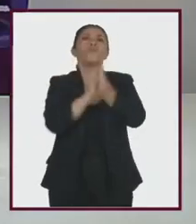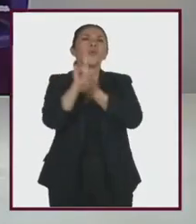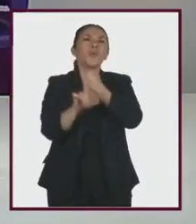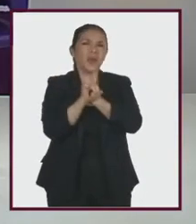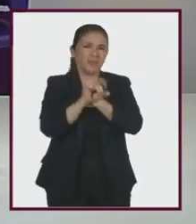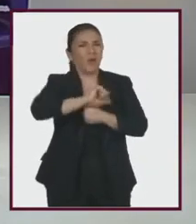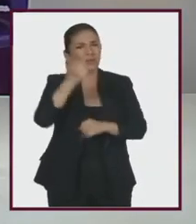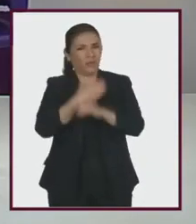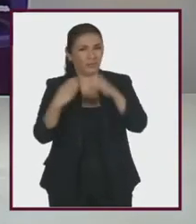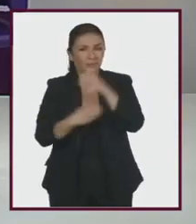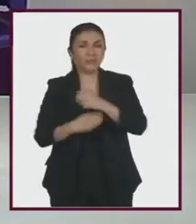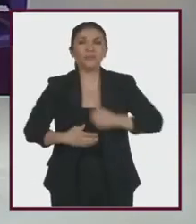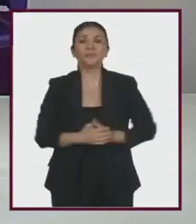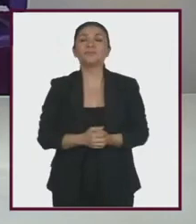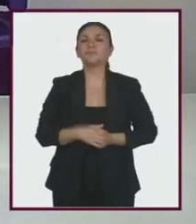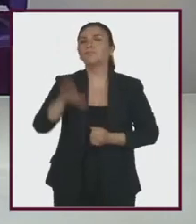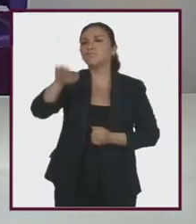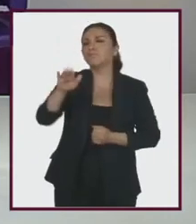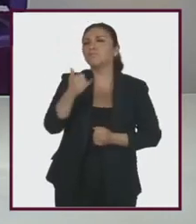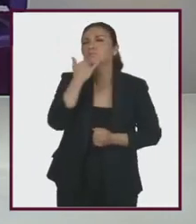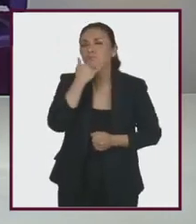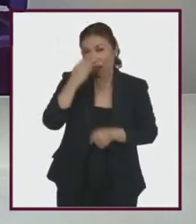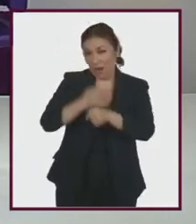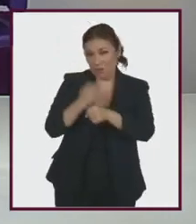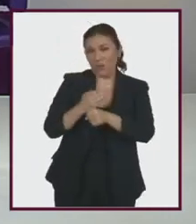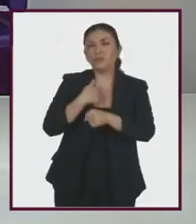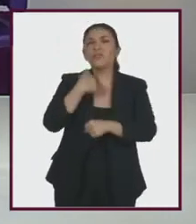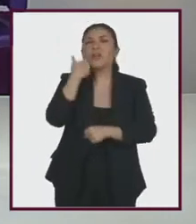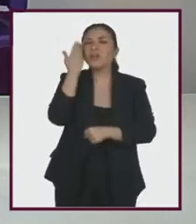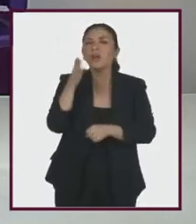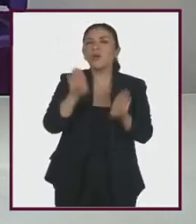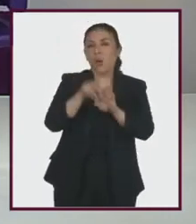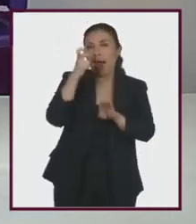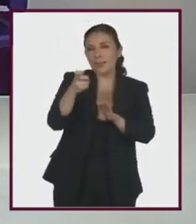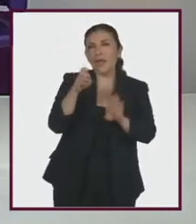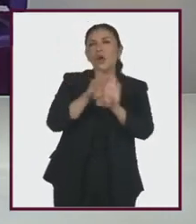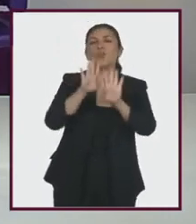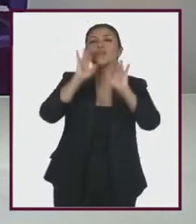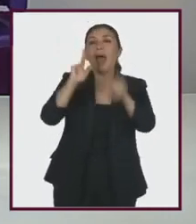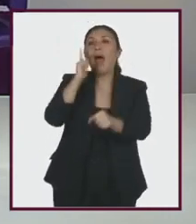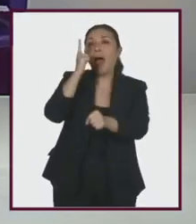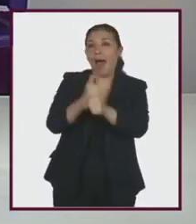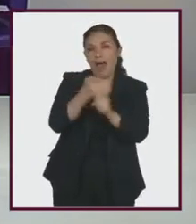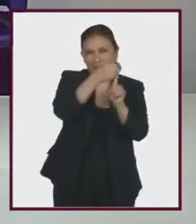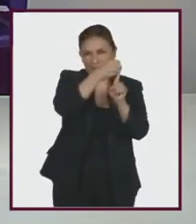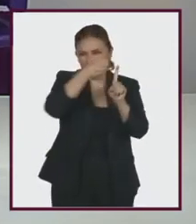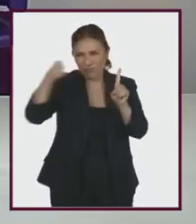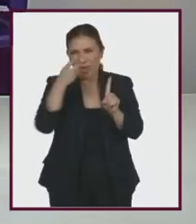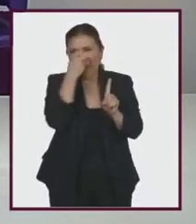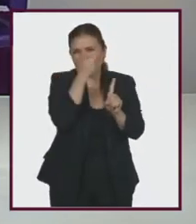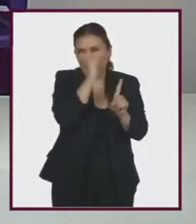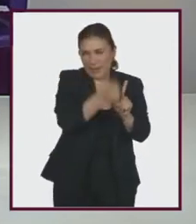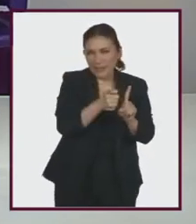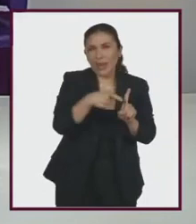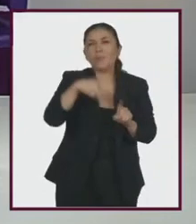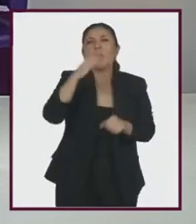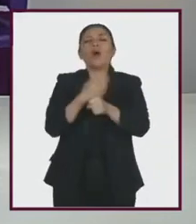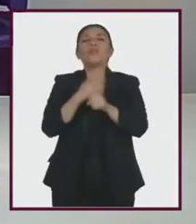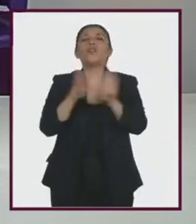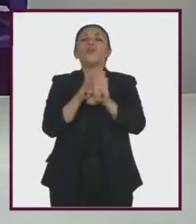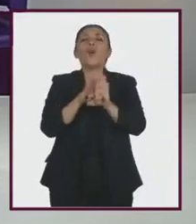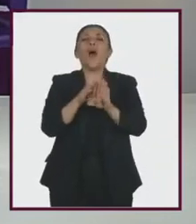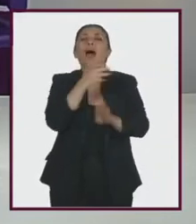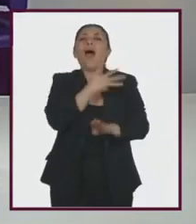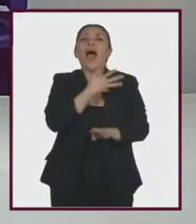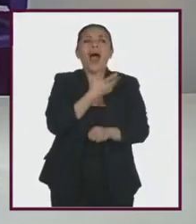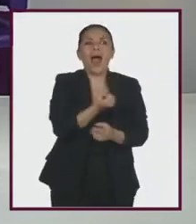problema. Doctora, vamos a hacer aquí bueno, ese es el diagnóstico de la definición, pero vamos a hacer un lapso para las preguntas